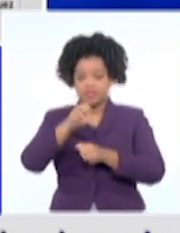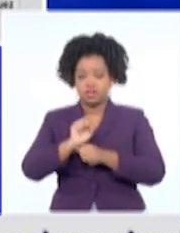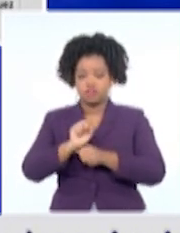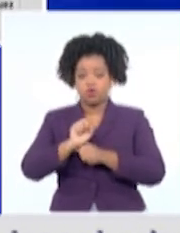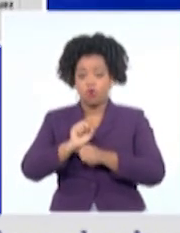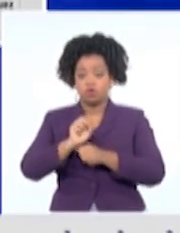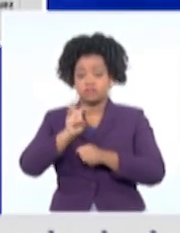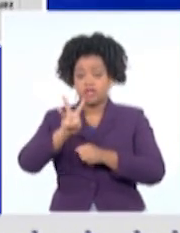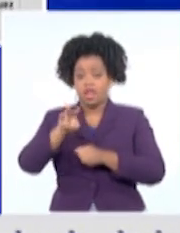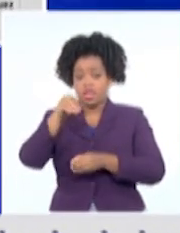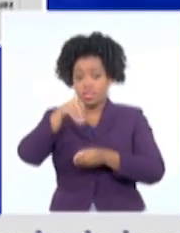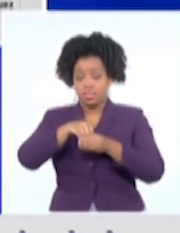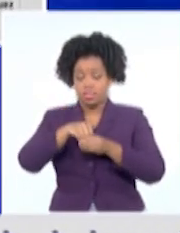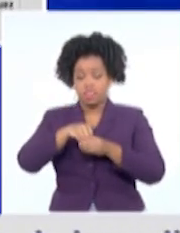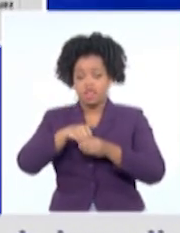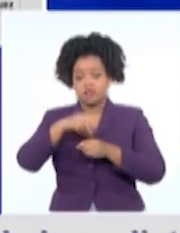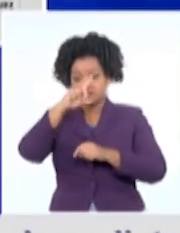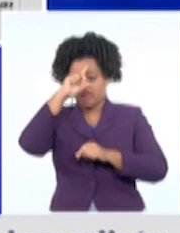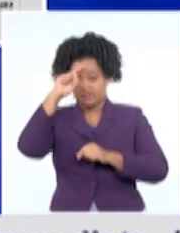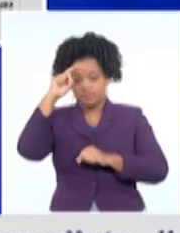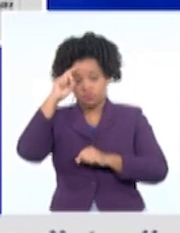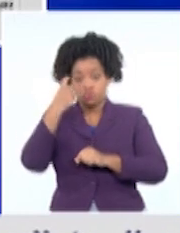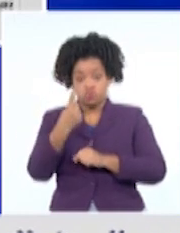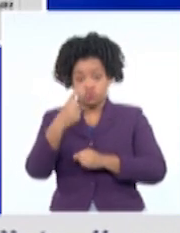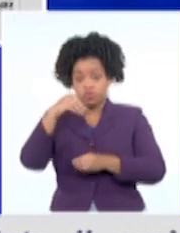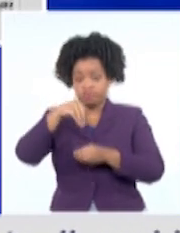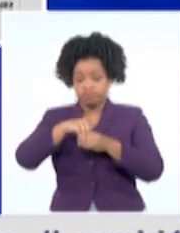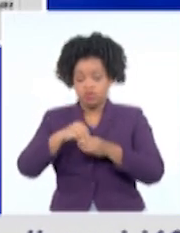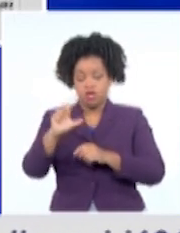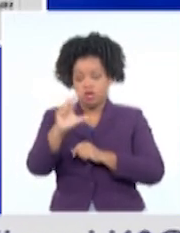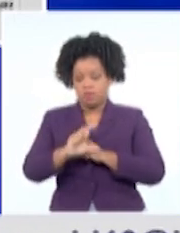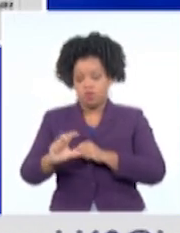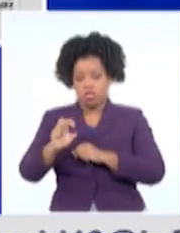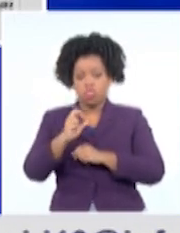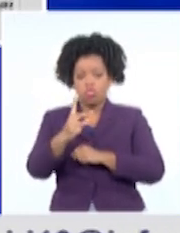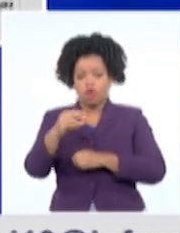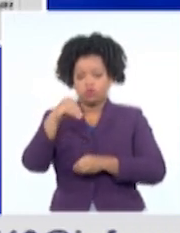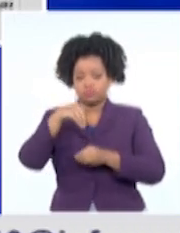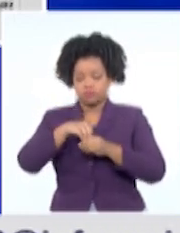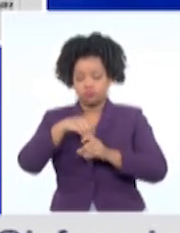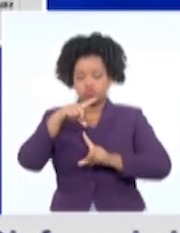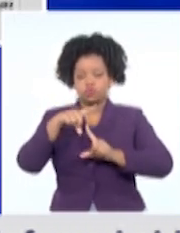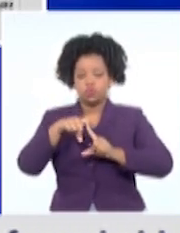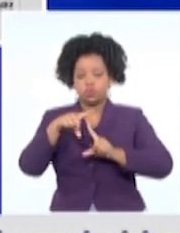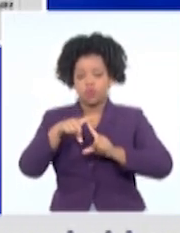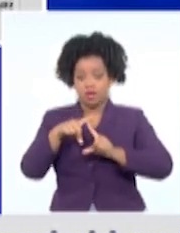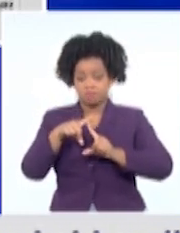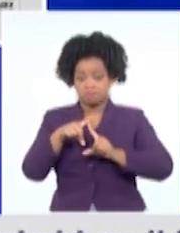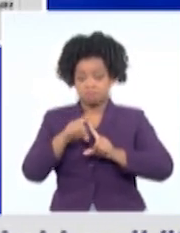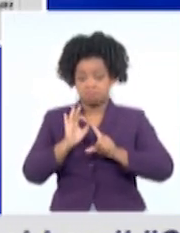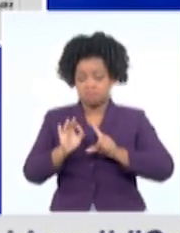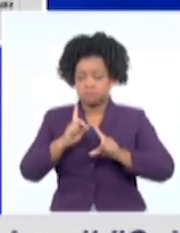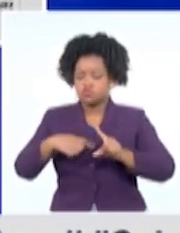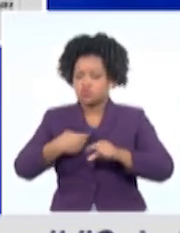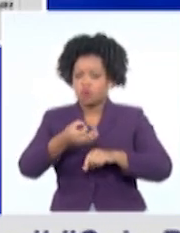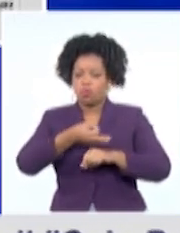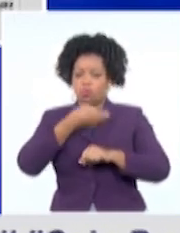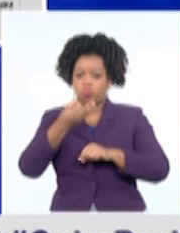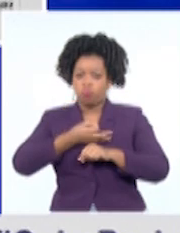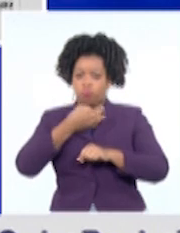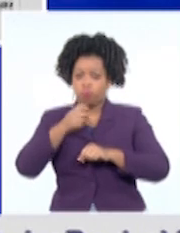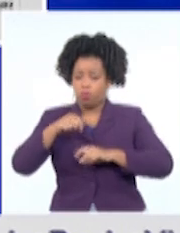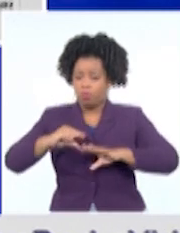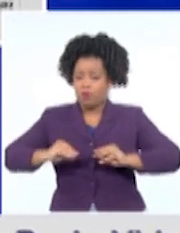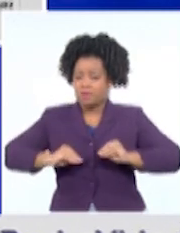Espíritus, 1 de Camagüey y 2 de la provincia de Las Tunas. Y como comentábamos esta mañana a